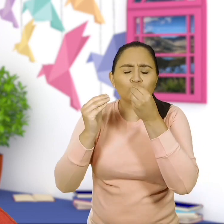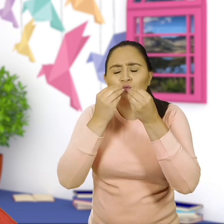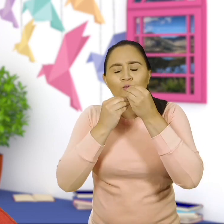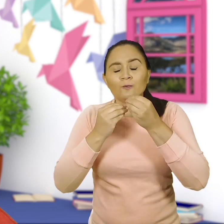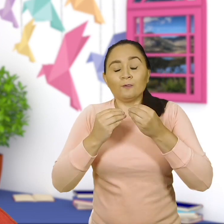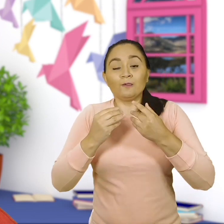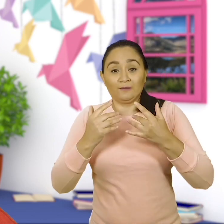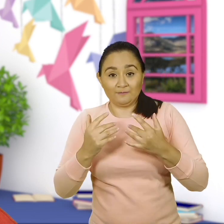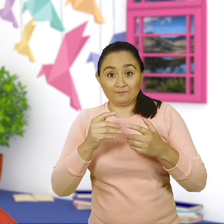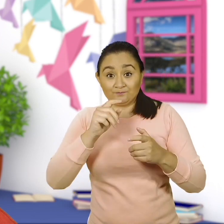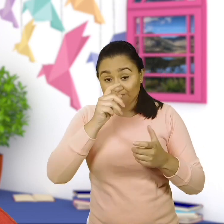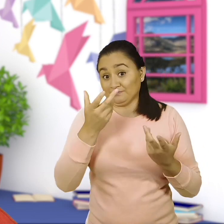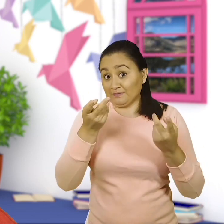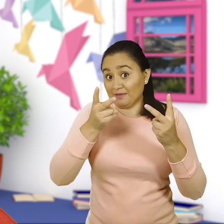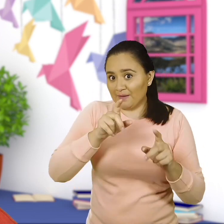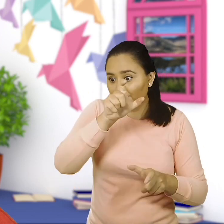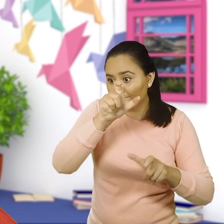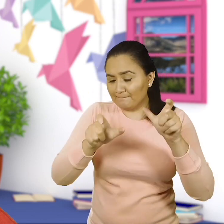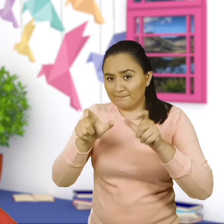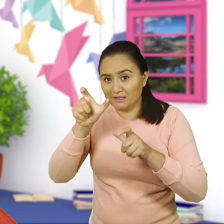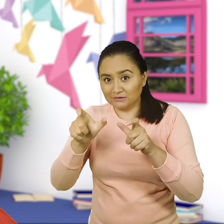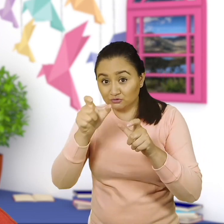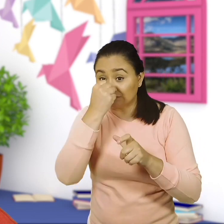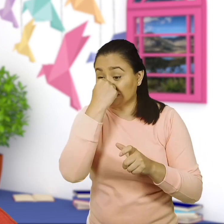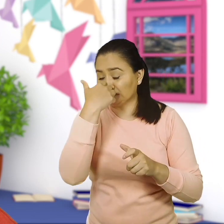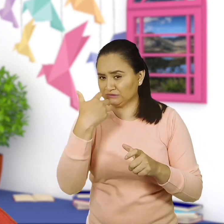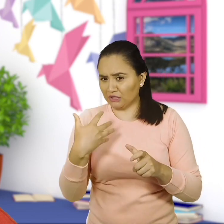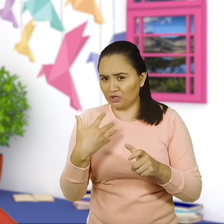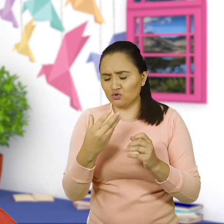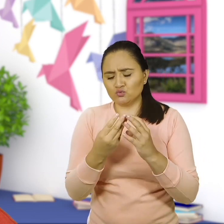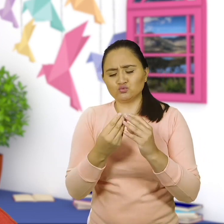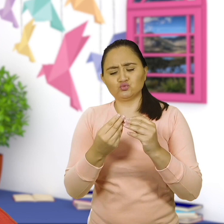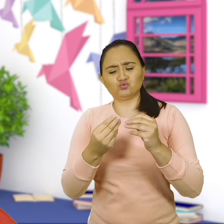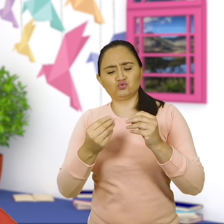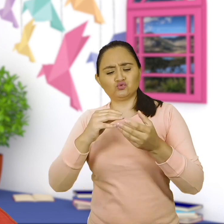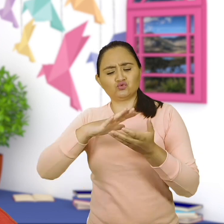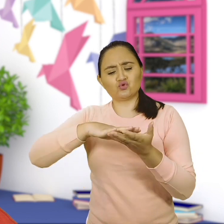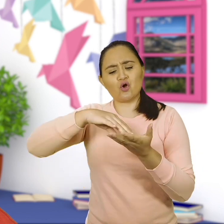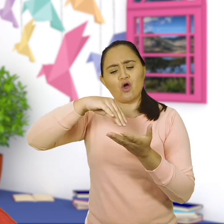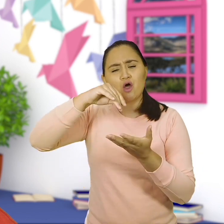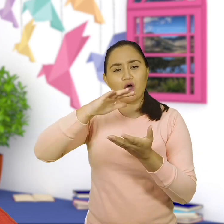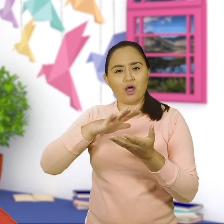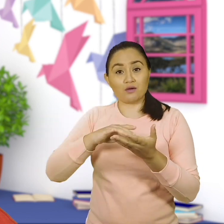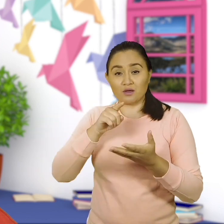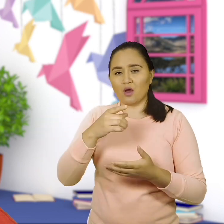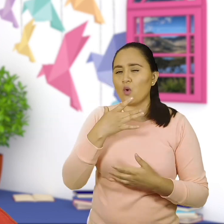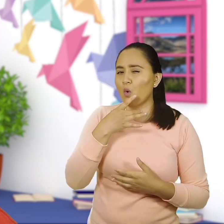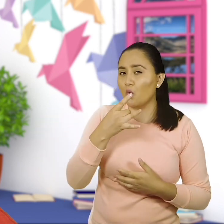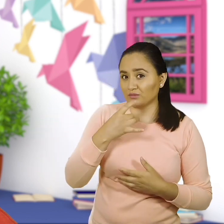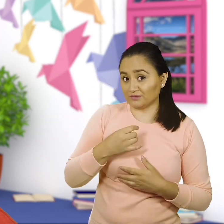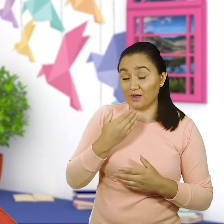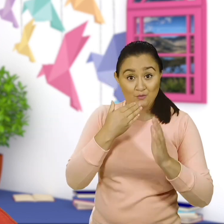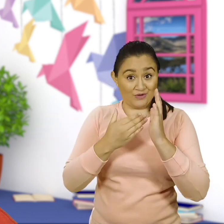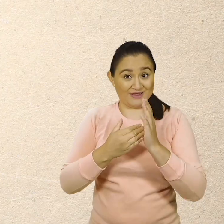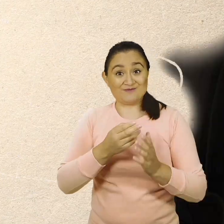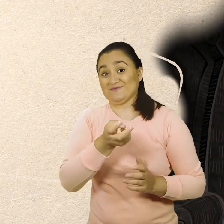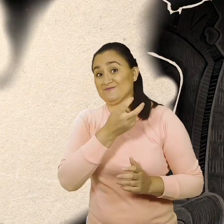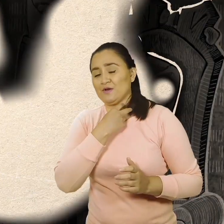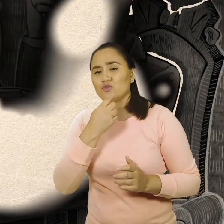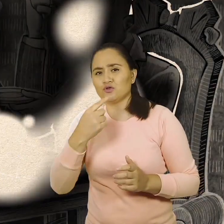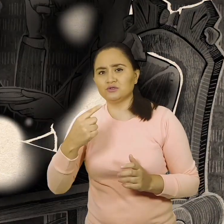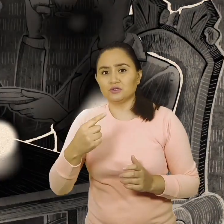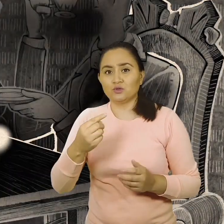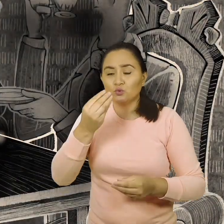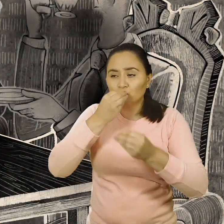la que más le gusta a Vladimiro es la gente de sangre liviana. Ha escrito Vladimiro en uno de sus poemas: